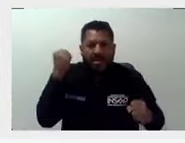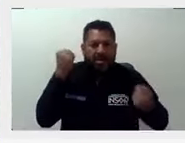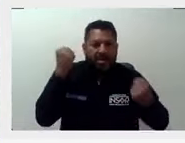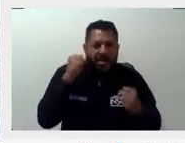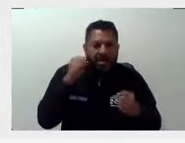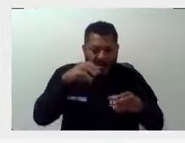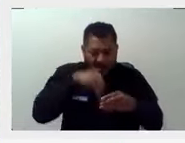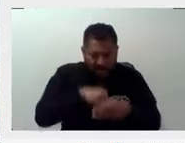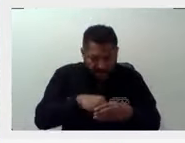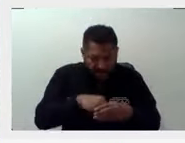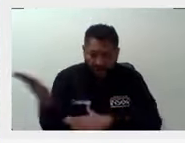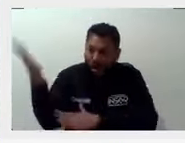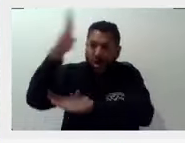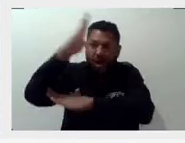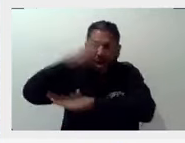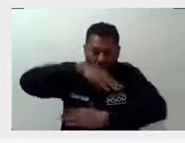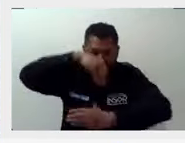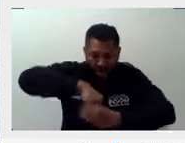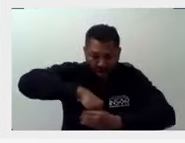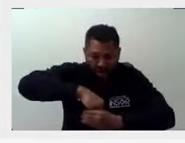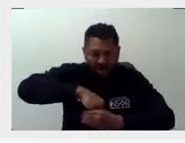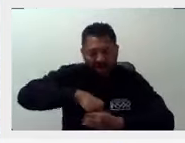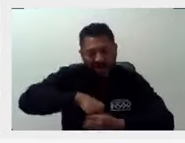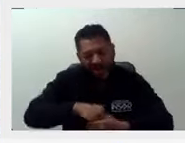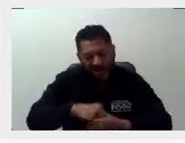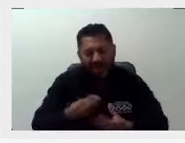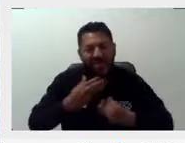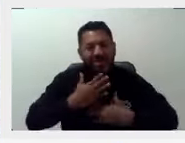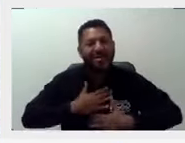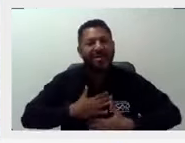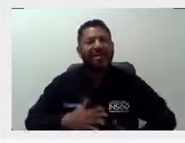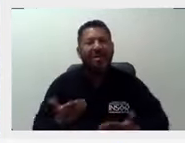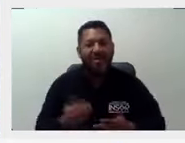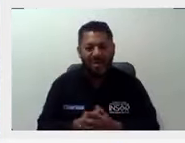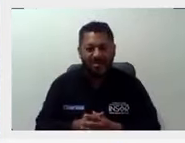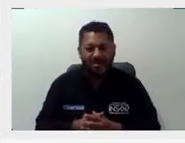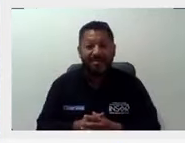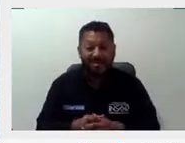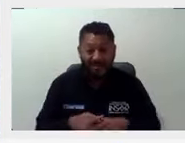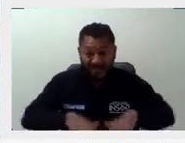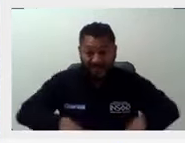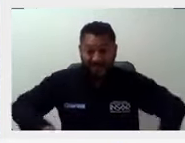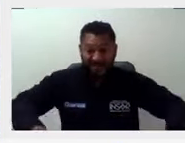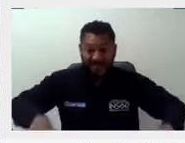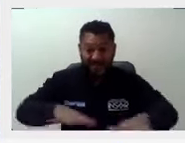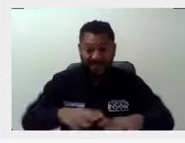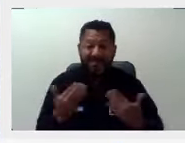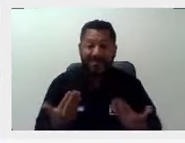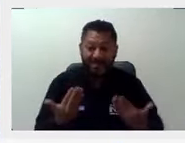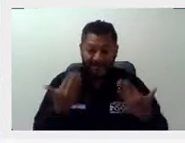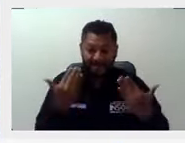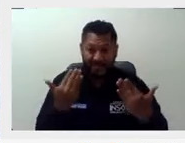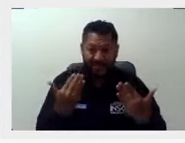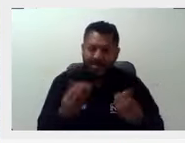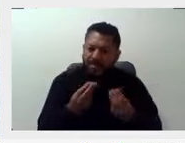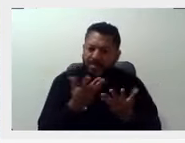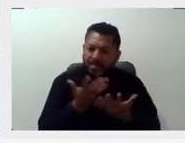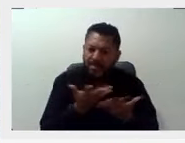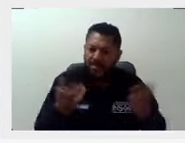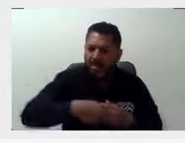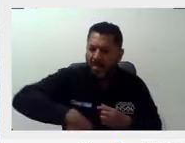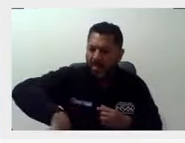todos con diferentes actividades al tiempo. Entonces creo que esos espacios son muy valiosos y son unos recursos que